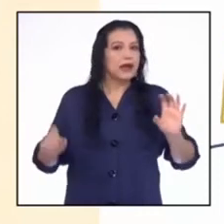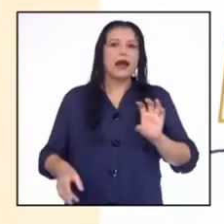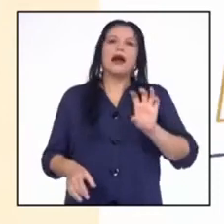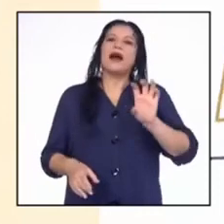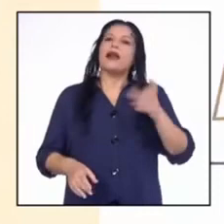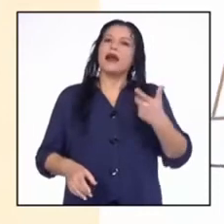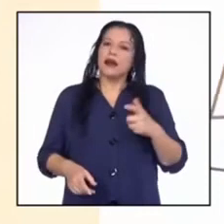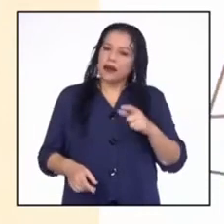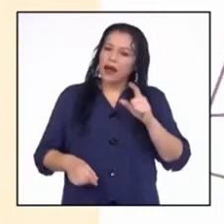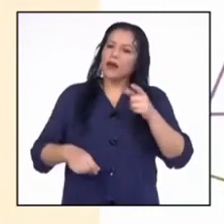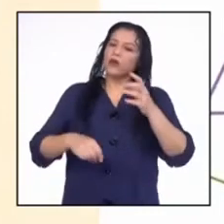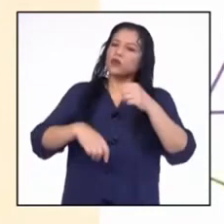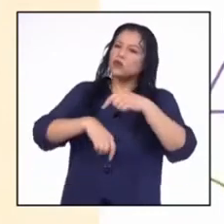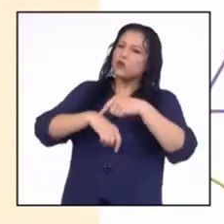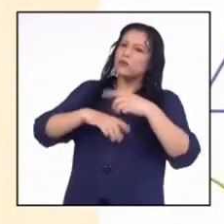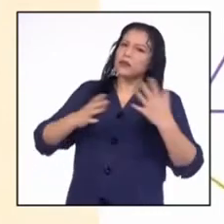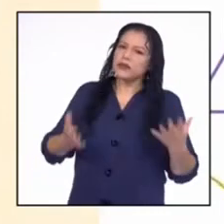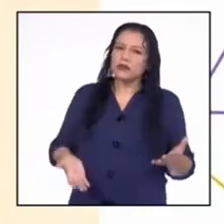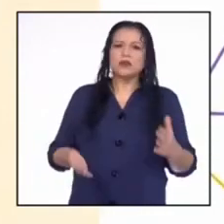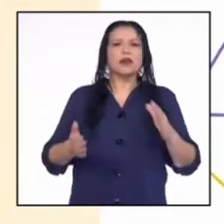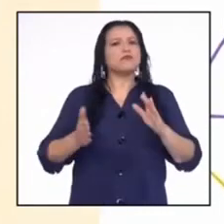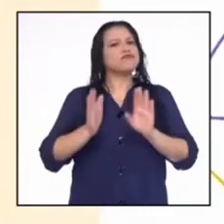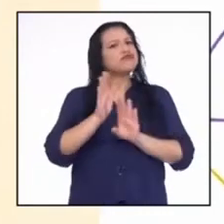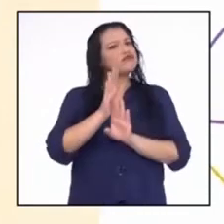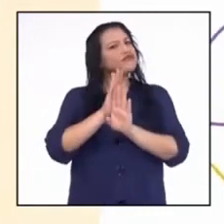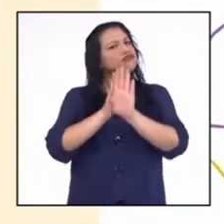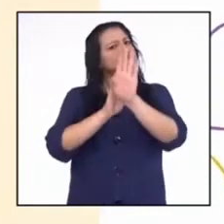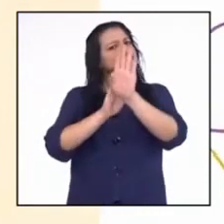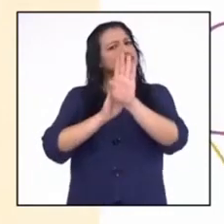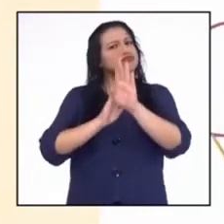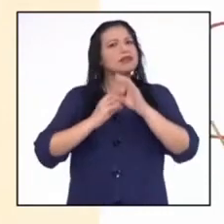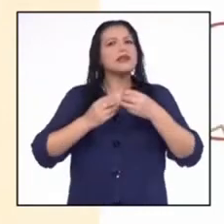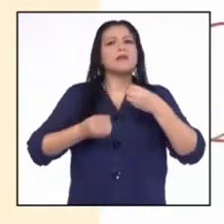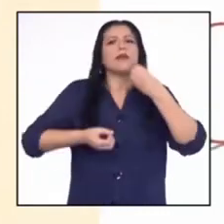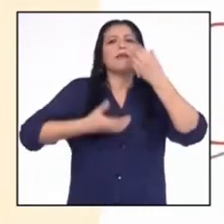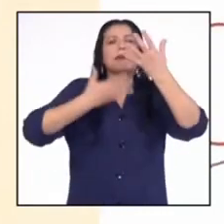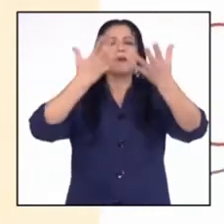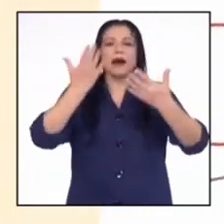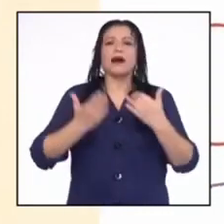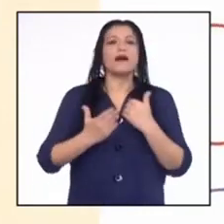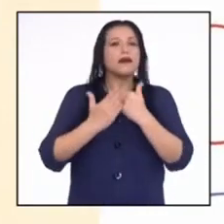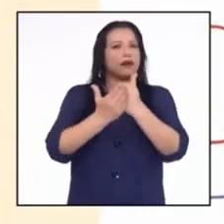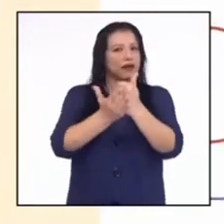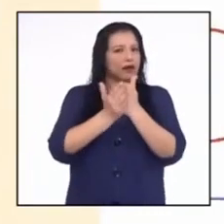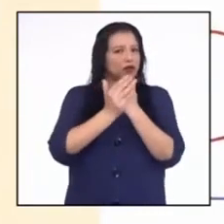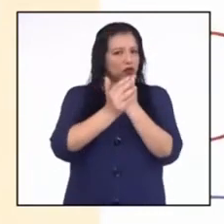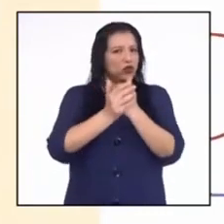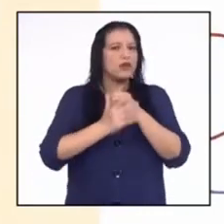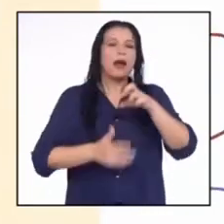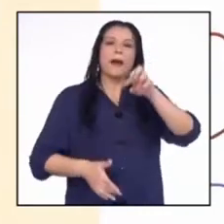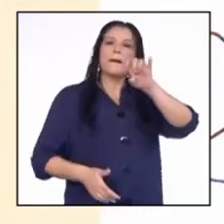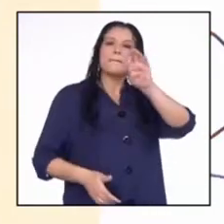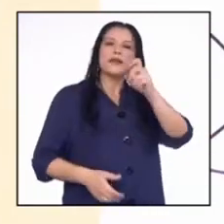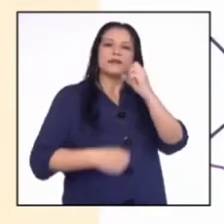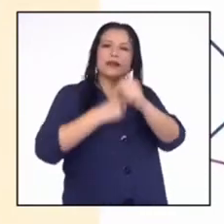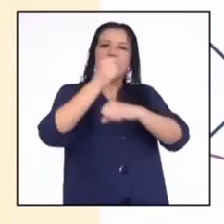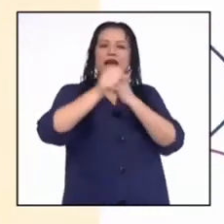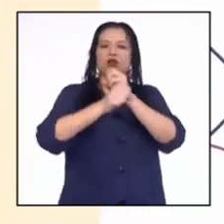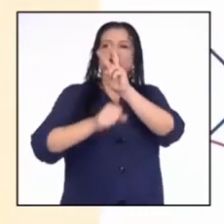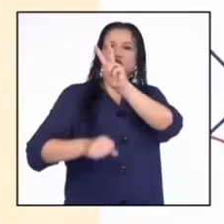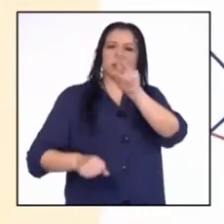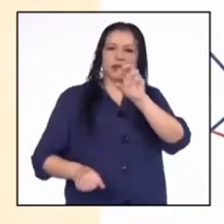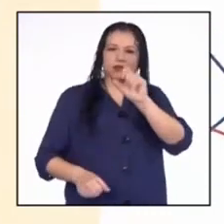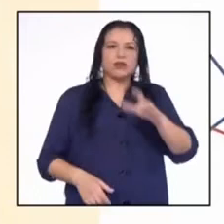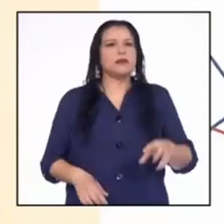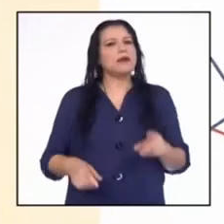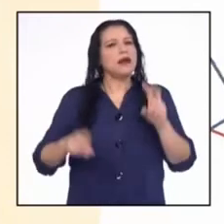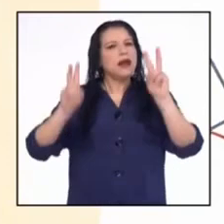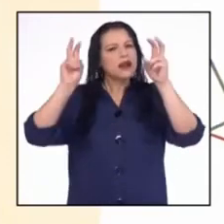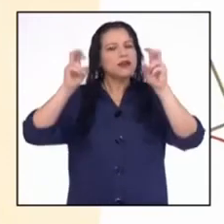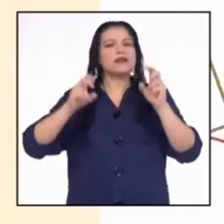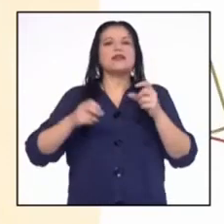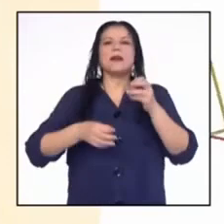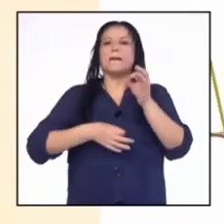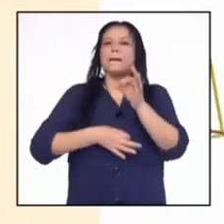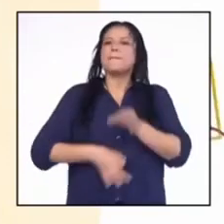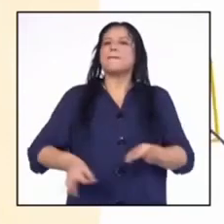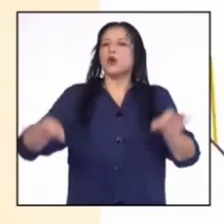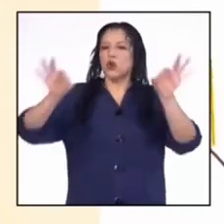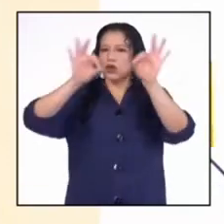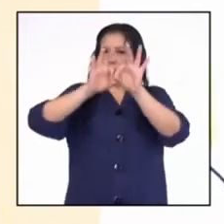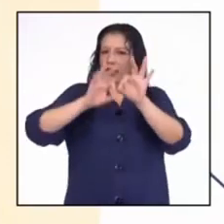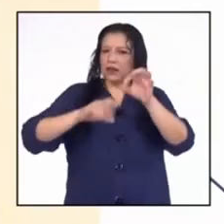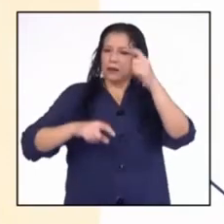es un espacio de desarrollo y de expresión que ayuda. PIS 2019 nos dice, es importante considerar